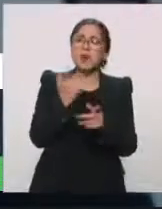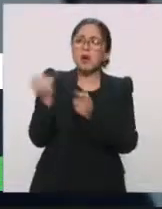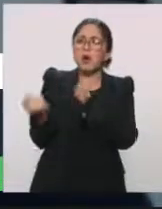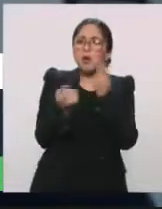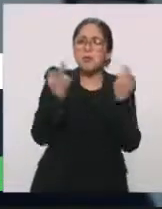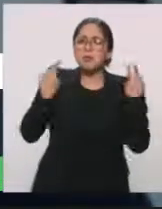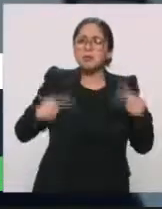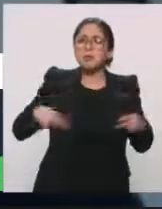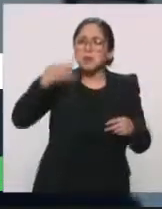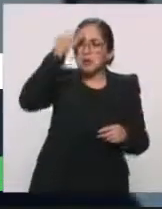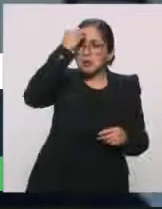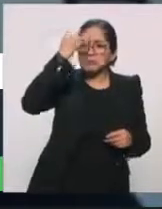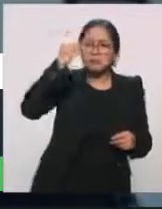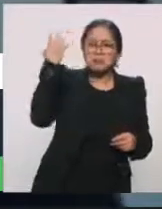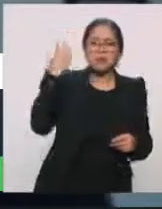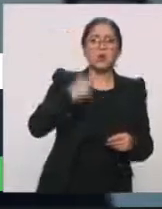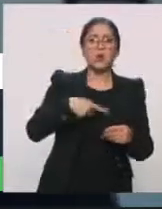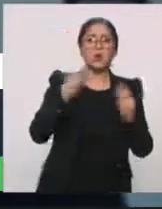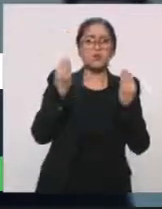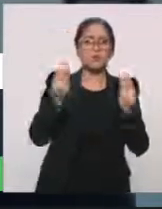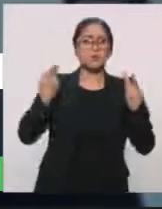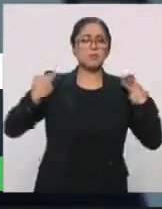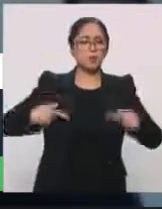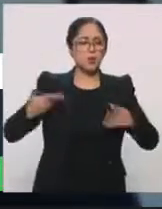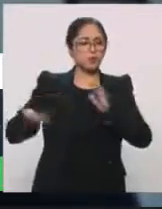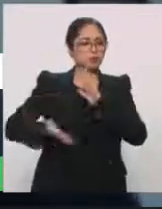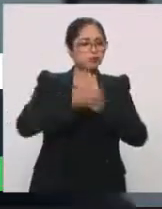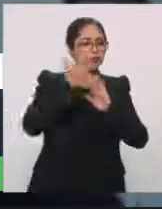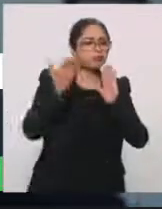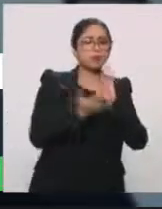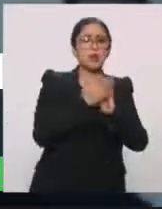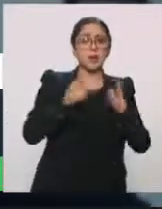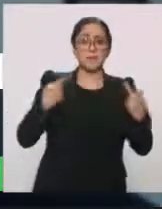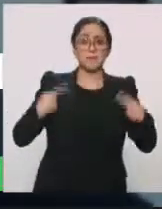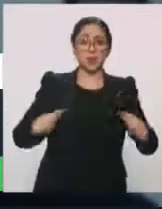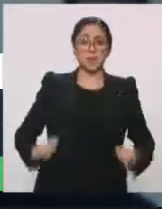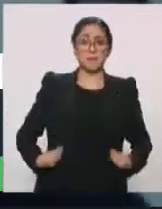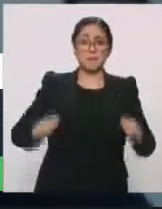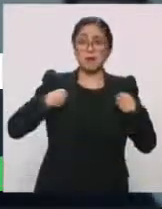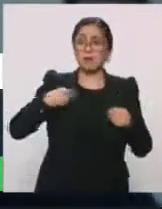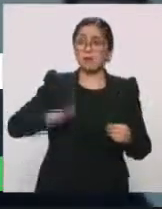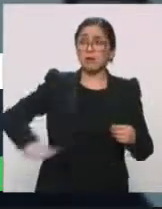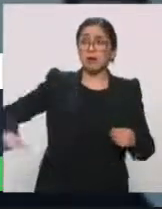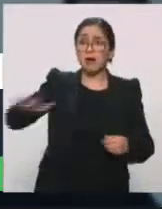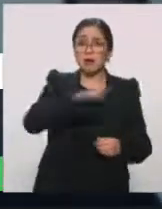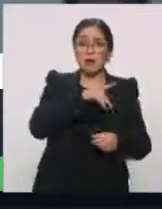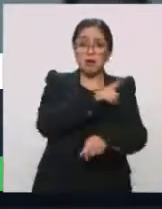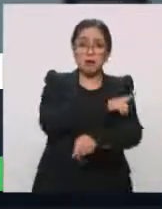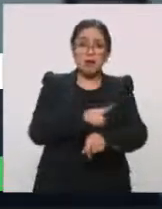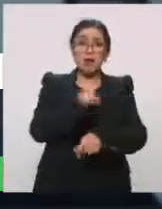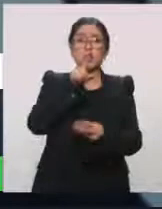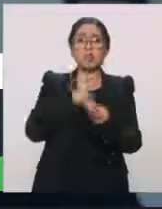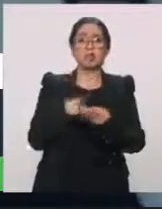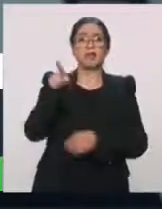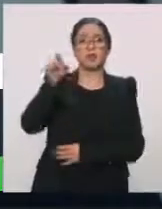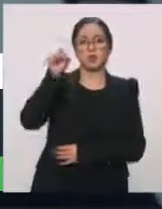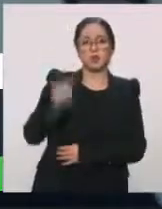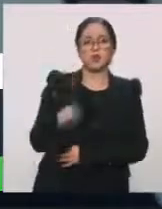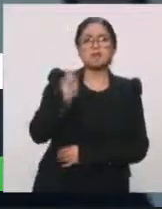medio de tanto cemento, a los que no estamos necesariamente en las delegaciones más al sur de la ciudad, que es que, en efecto,